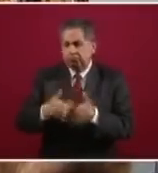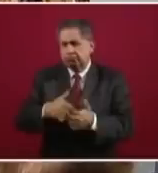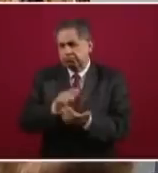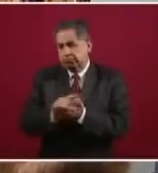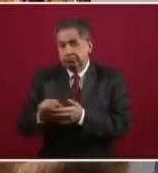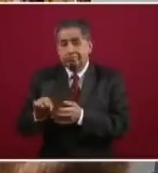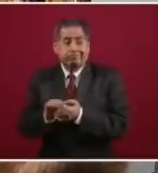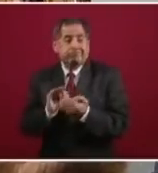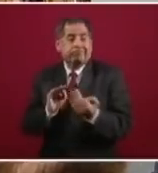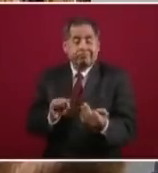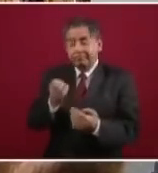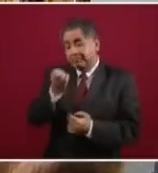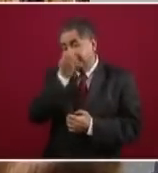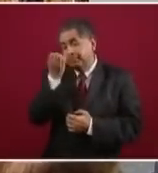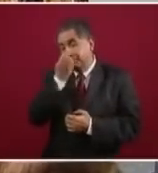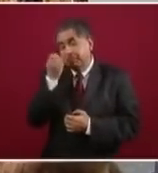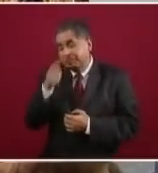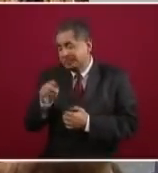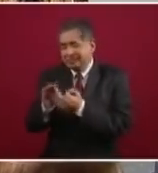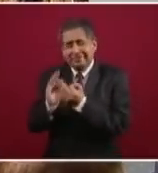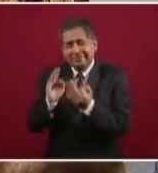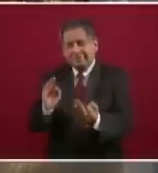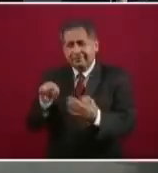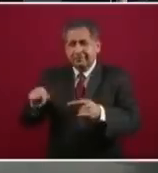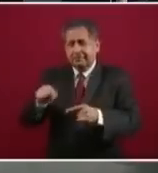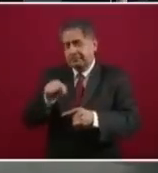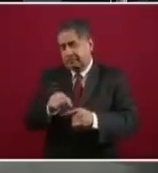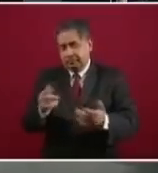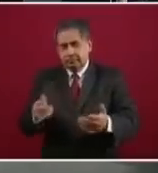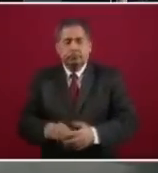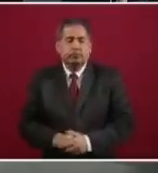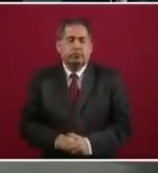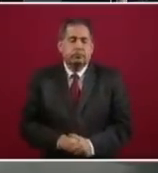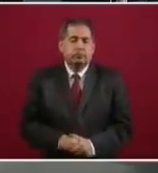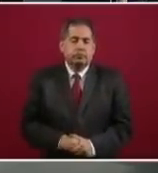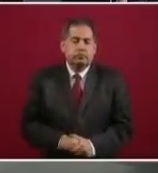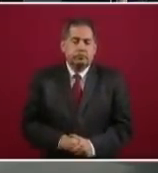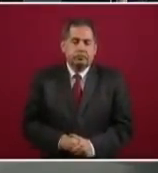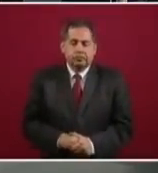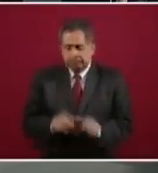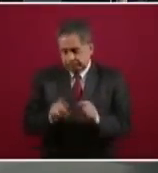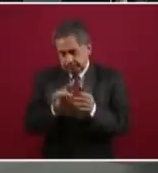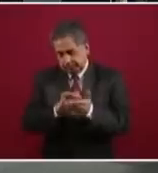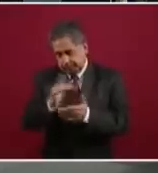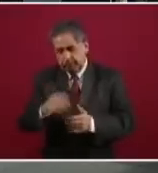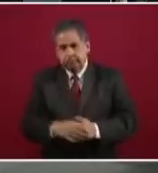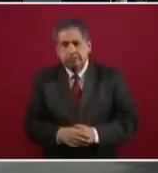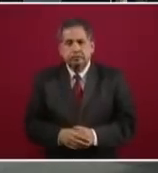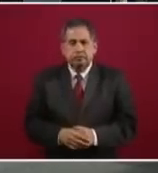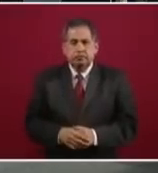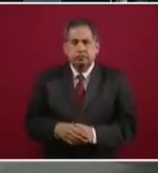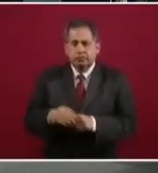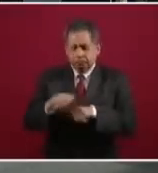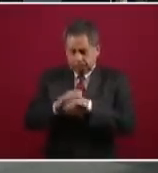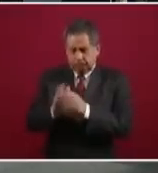escuela a 400 metros de este pozo. Sí. ¿Qué piensa al respecto? Gracias. Sí, nos entregas